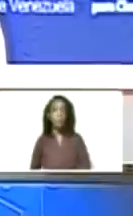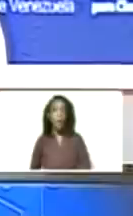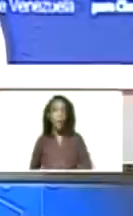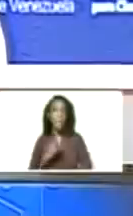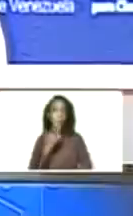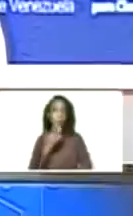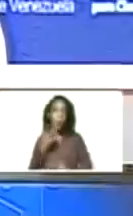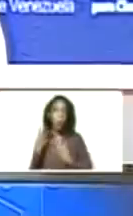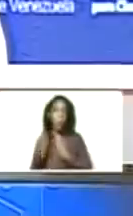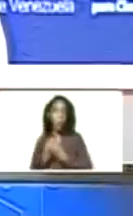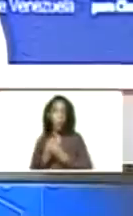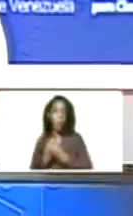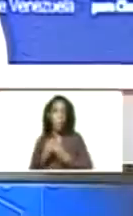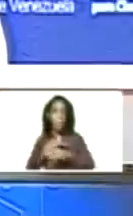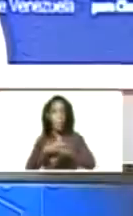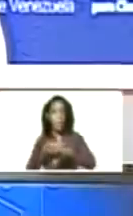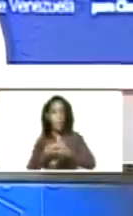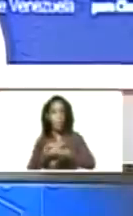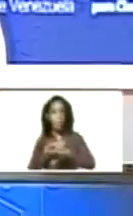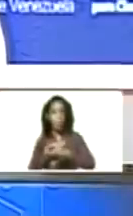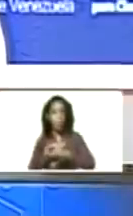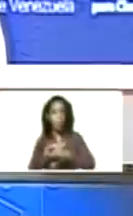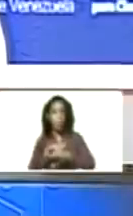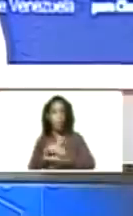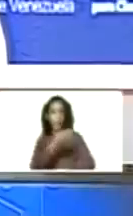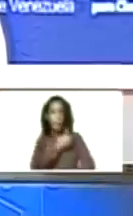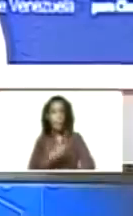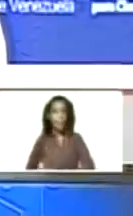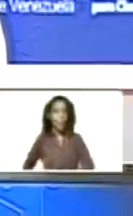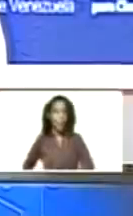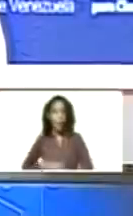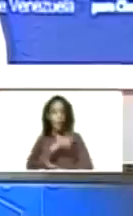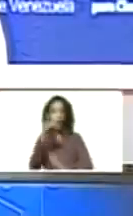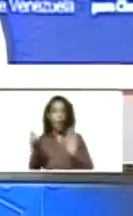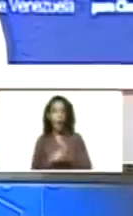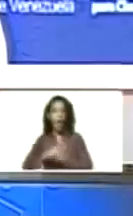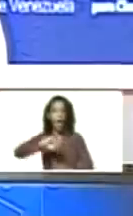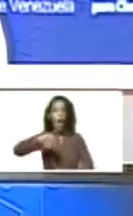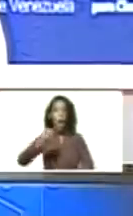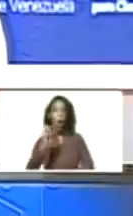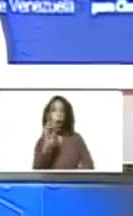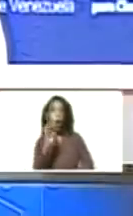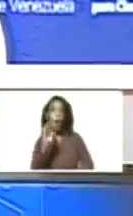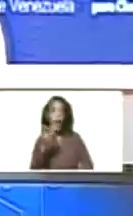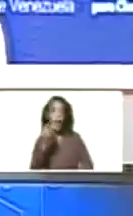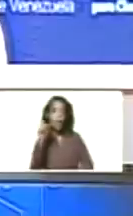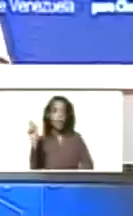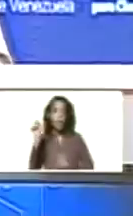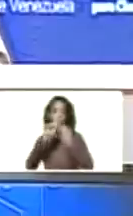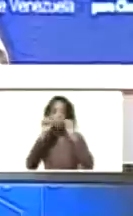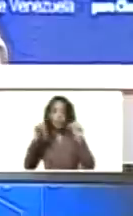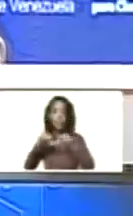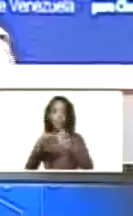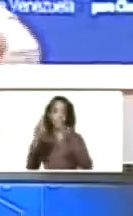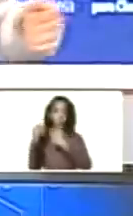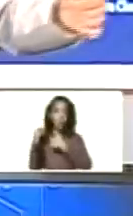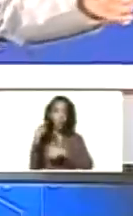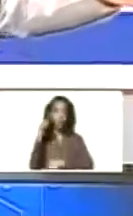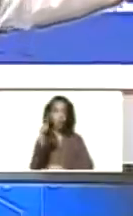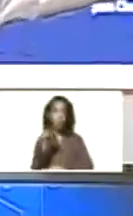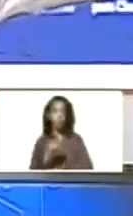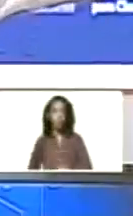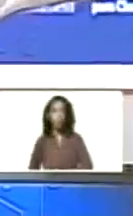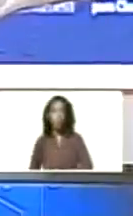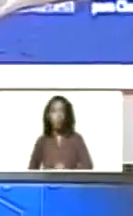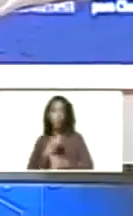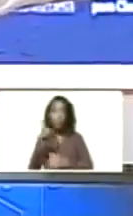compañero, ministro de la presidencia, general Jorge Márquez, lo ha encargado usted de este sistema. Si tuviéramos